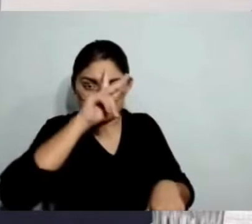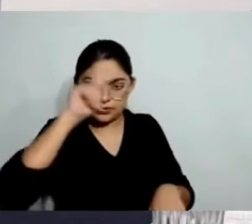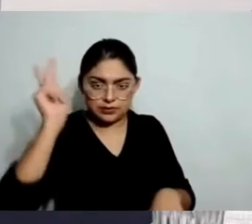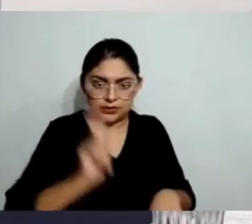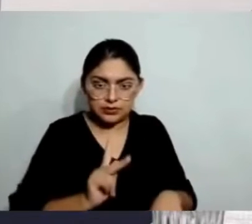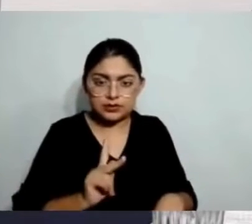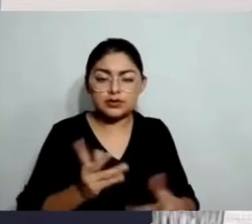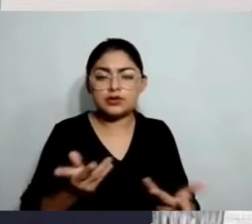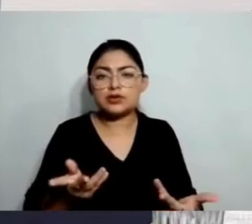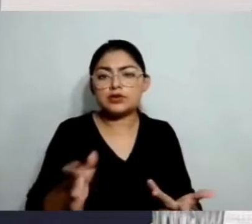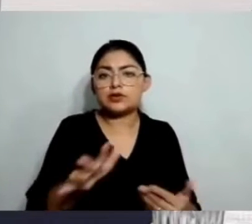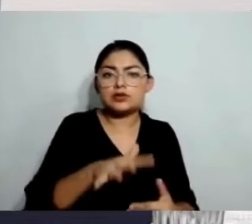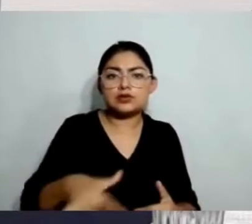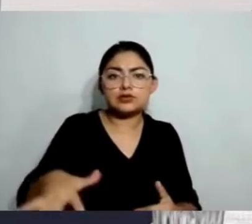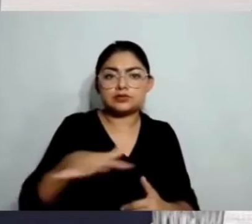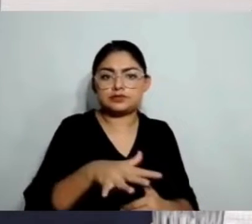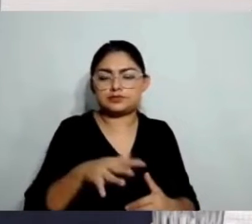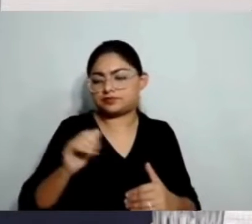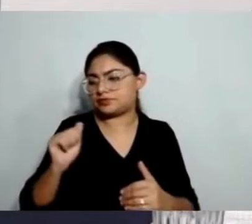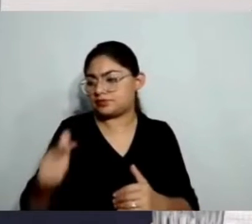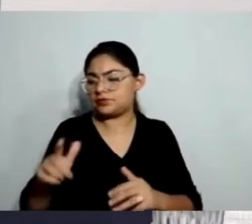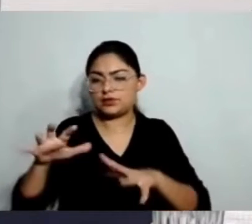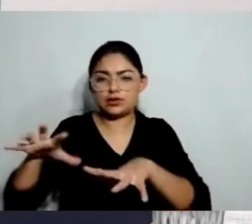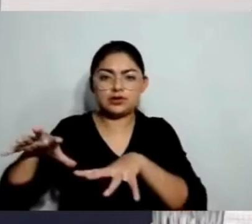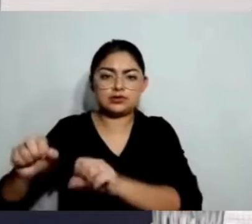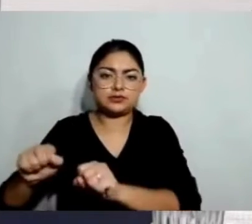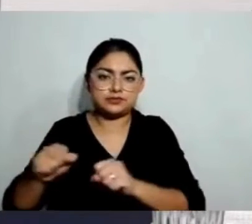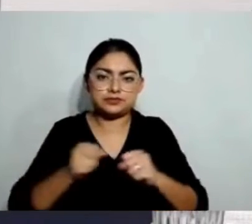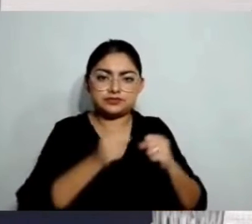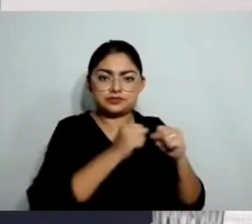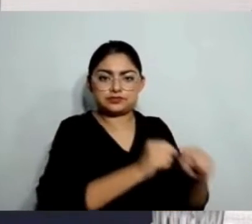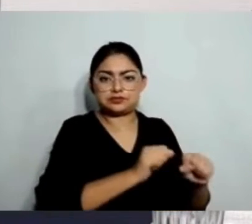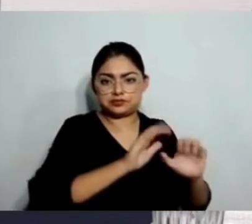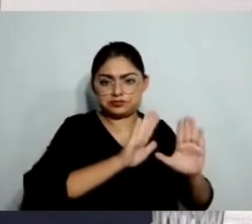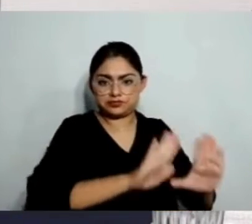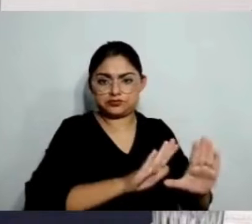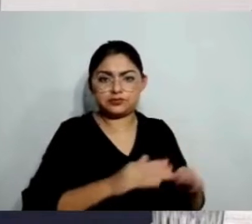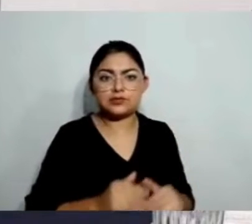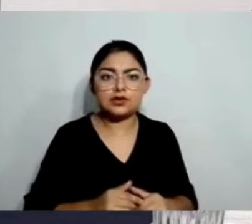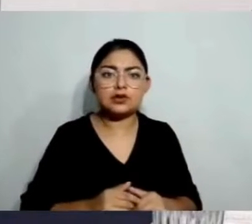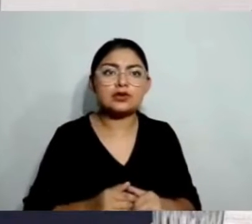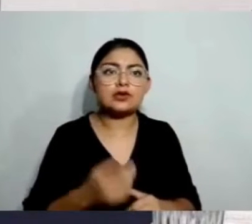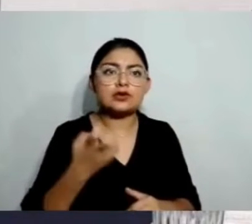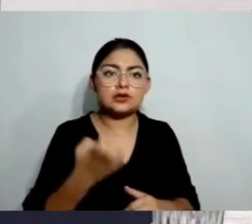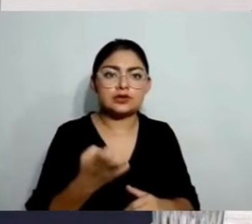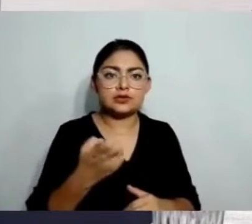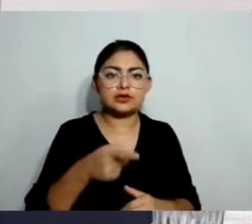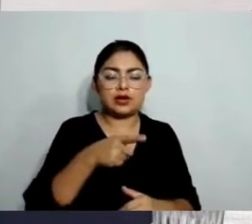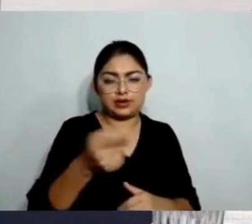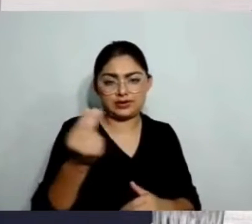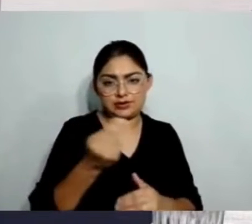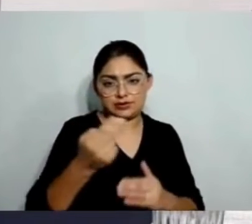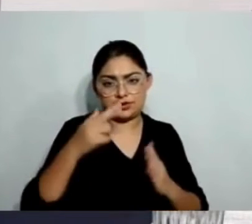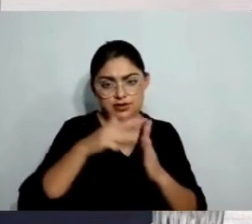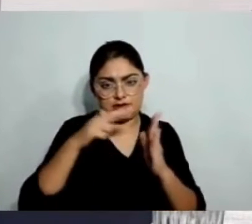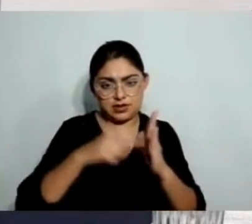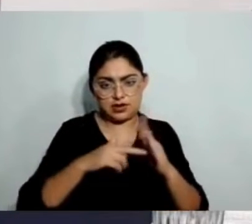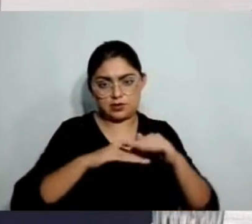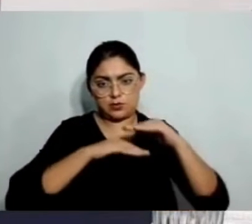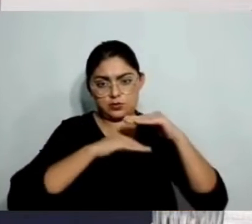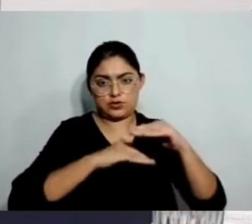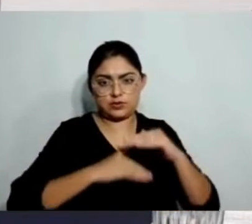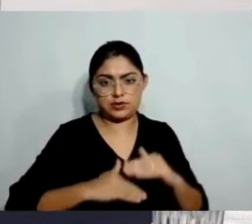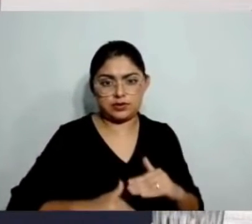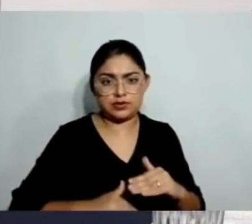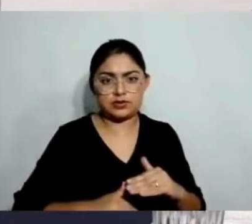contexto de una detención y ahí se seleccionó pues había que poner también un límite Obviamente que podríamos establecer